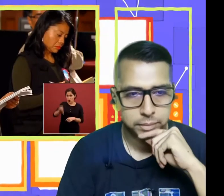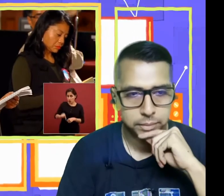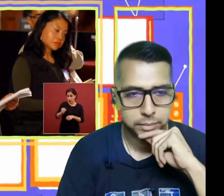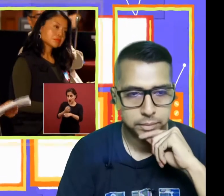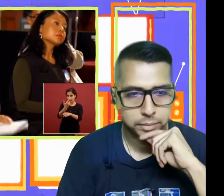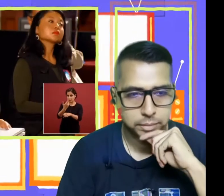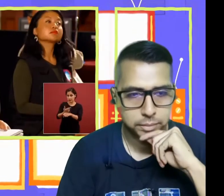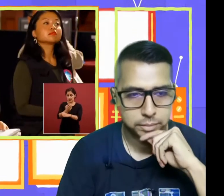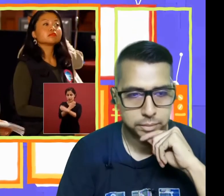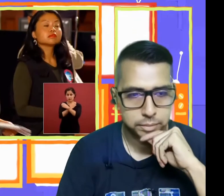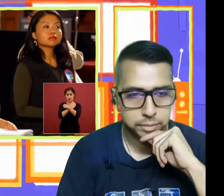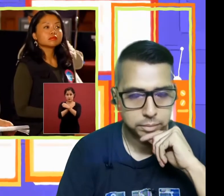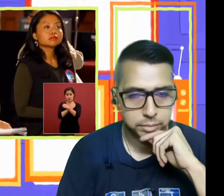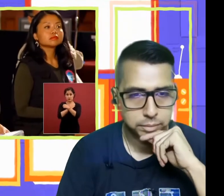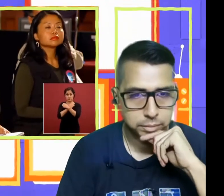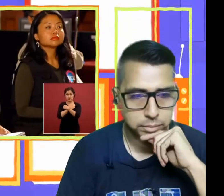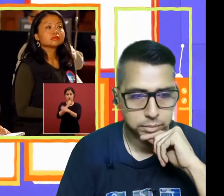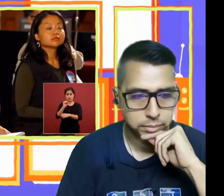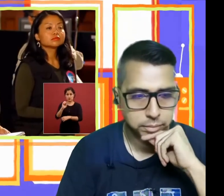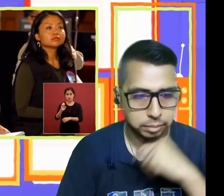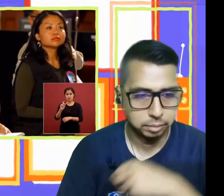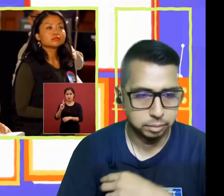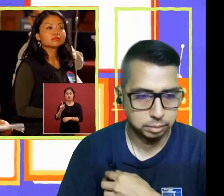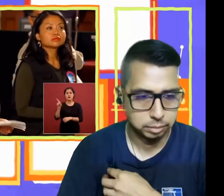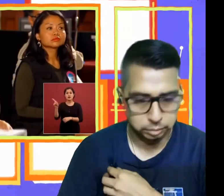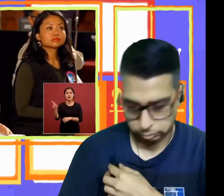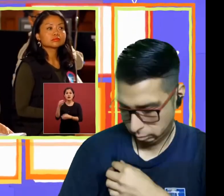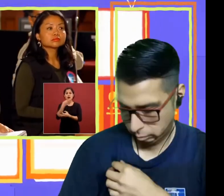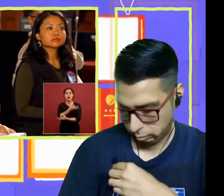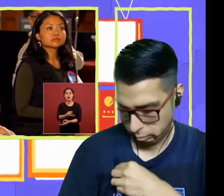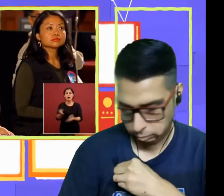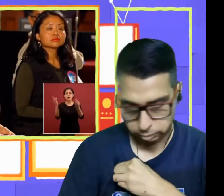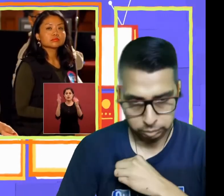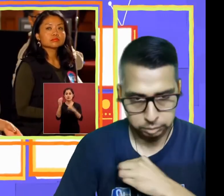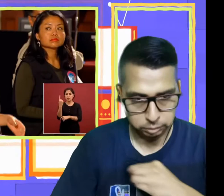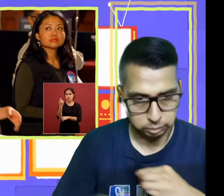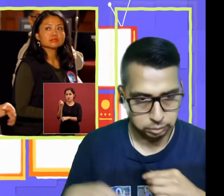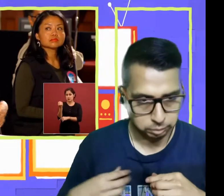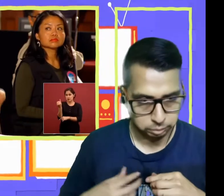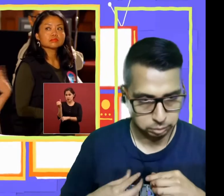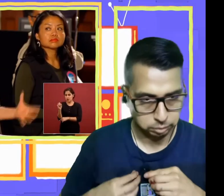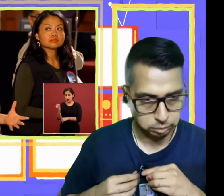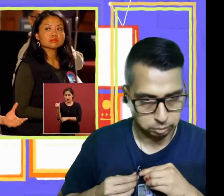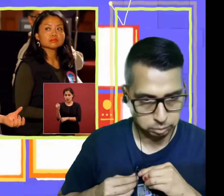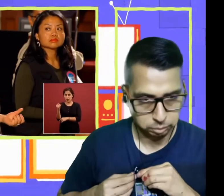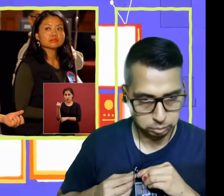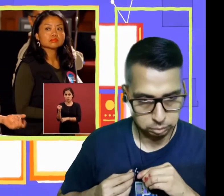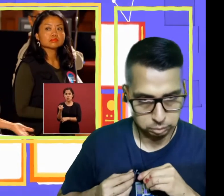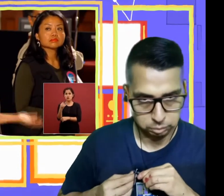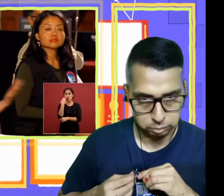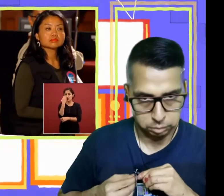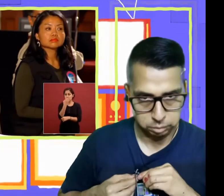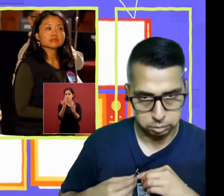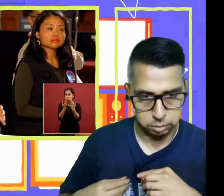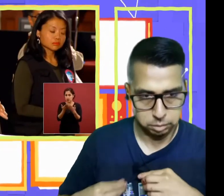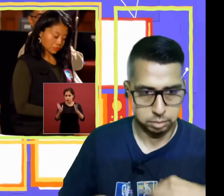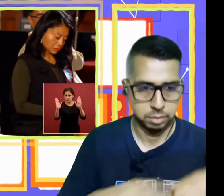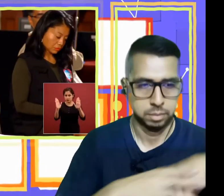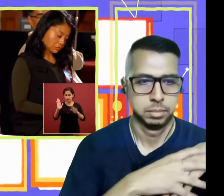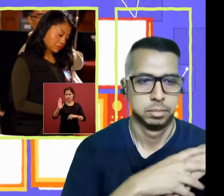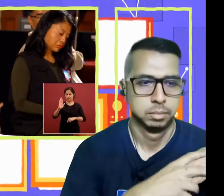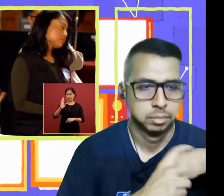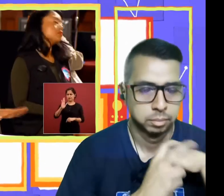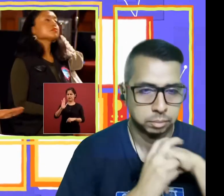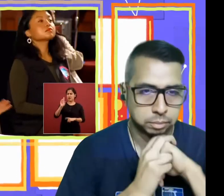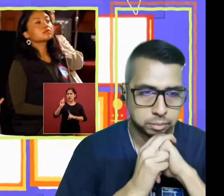dijo que el 1 de junio regresarían los niños a la escuela. ¿No sería muy pronto el regreso? Es